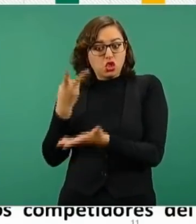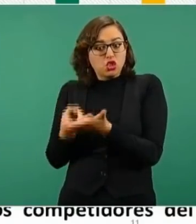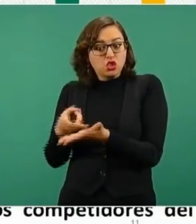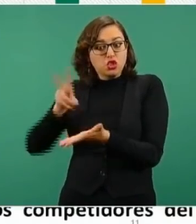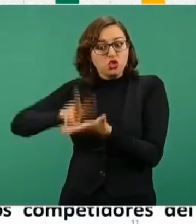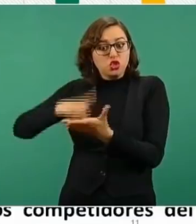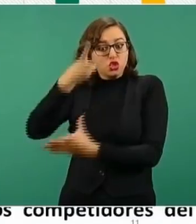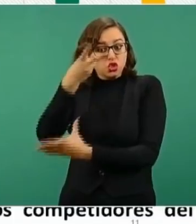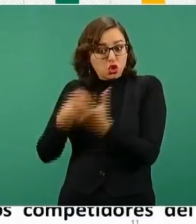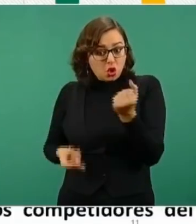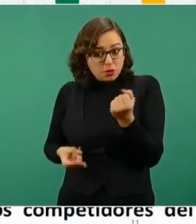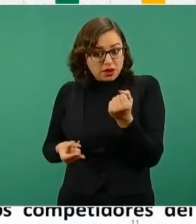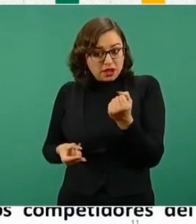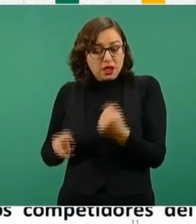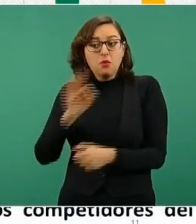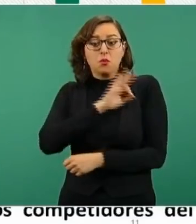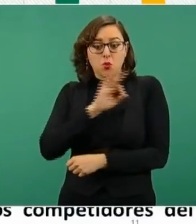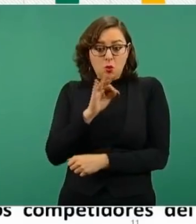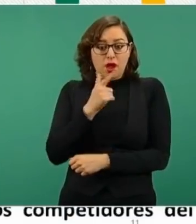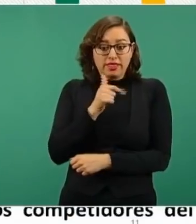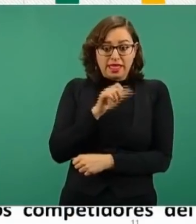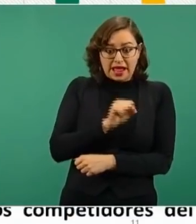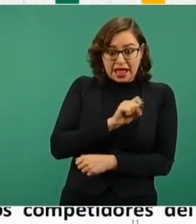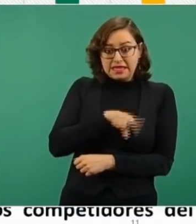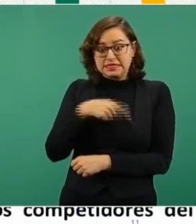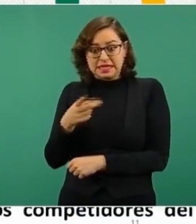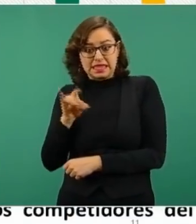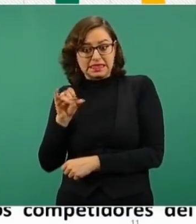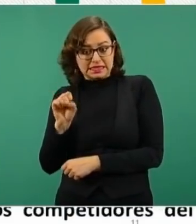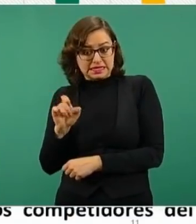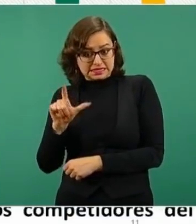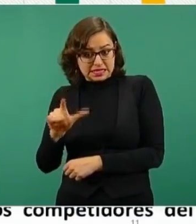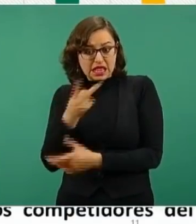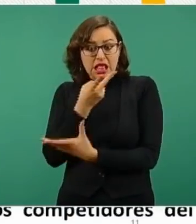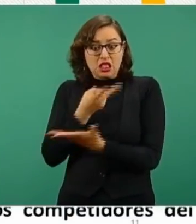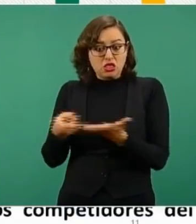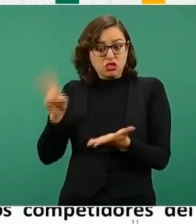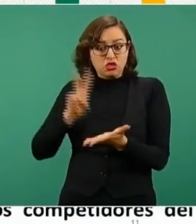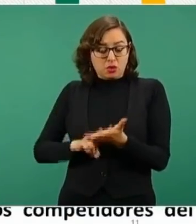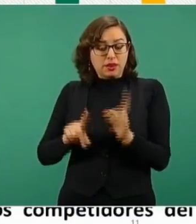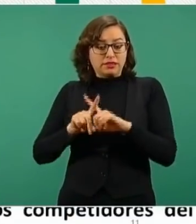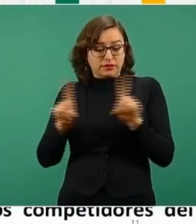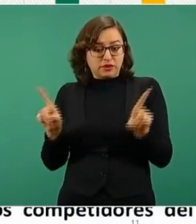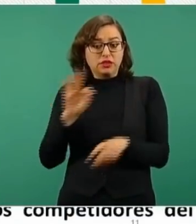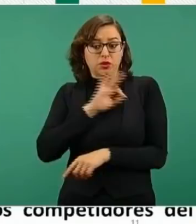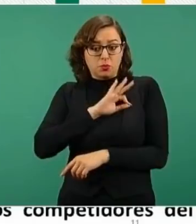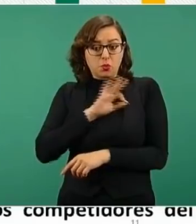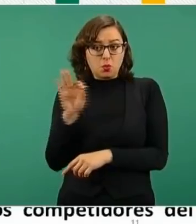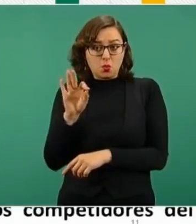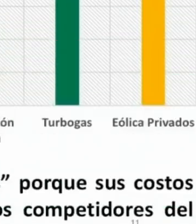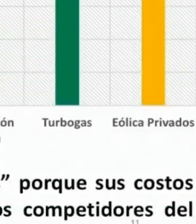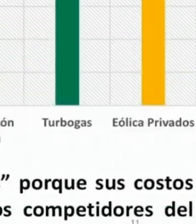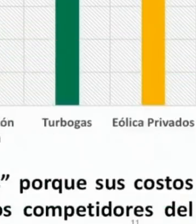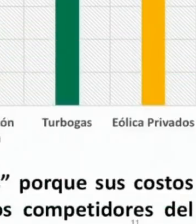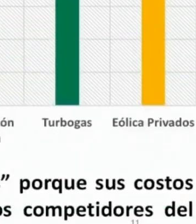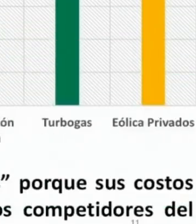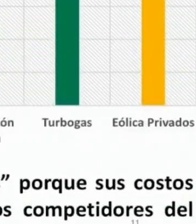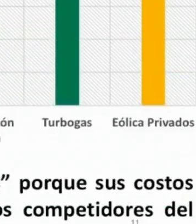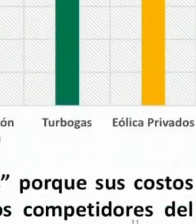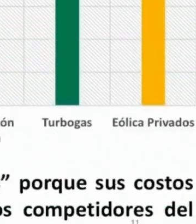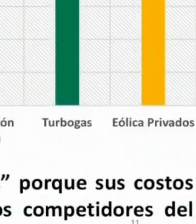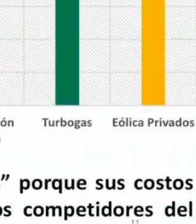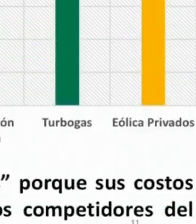también gas. Tenemos con diésel también en algunas zonas donde ha sido difícil llevar el gas, que son las